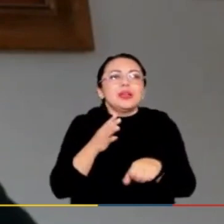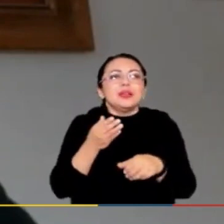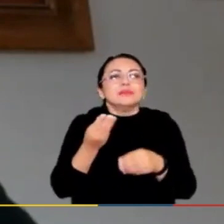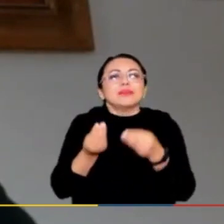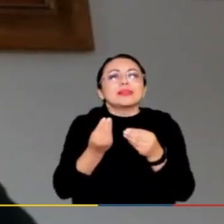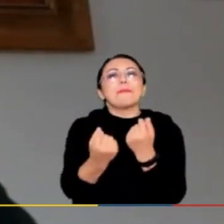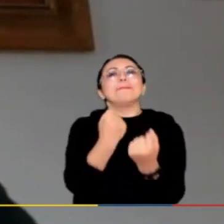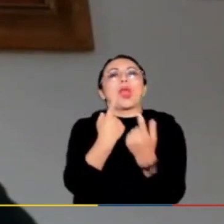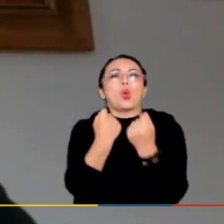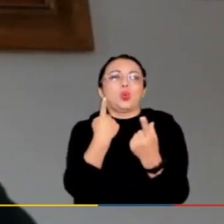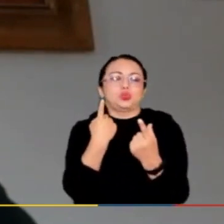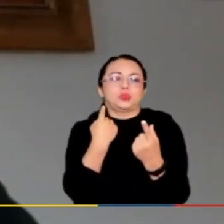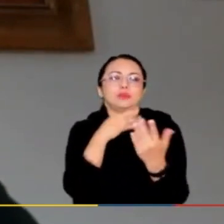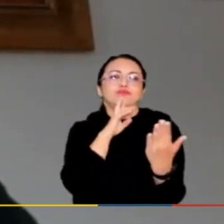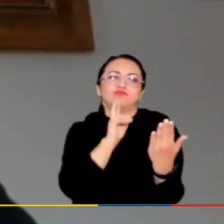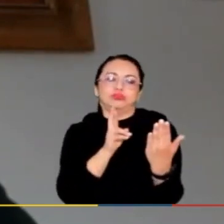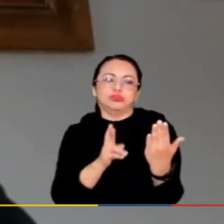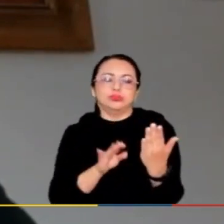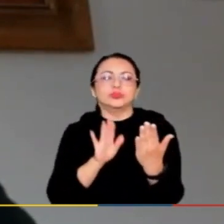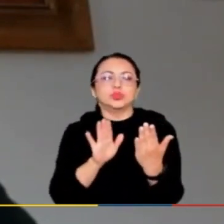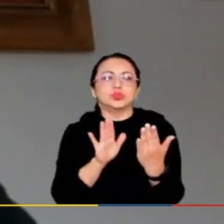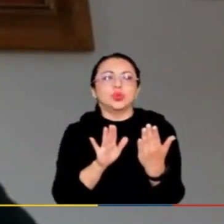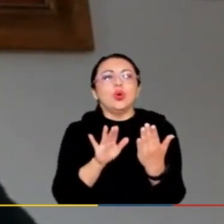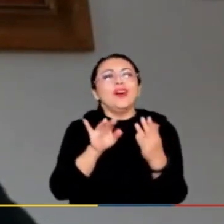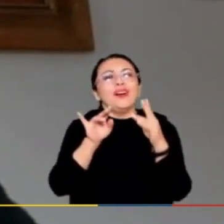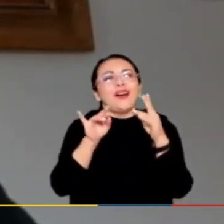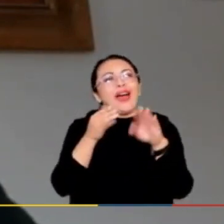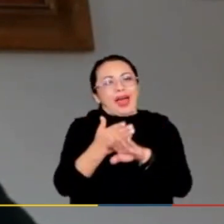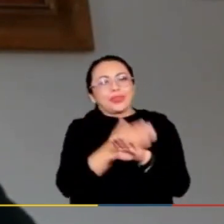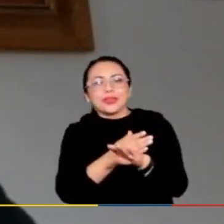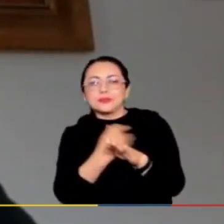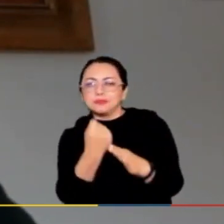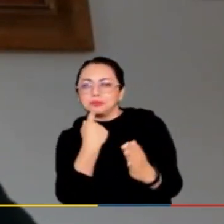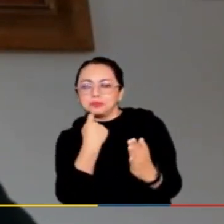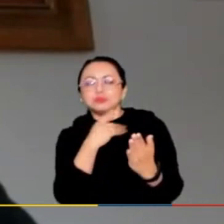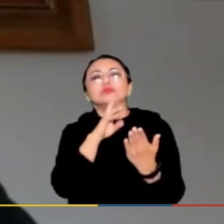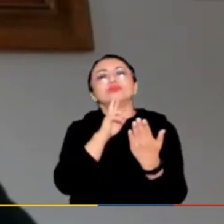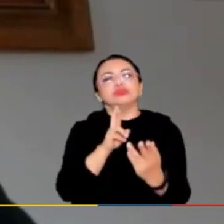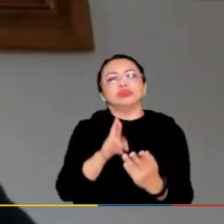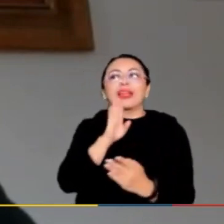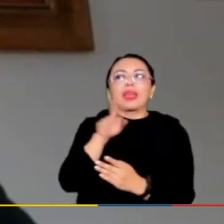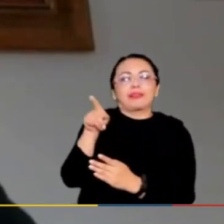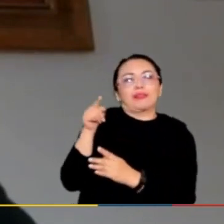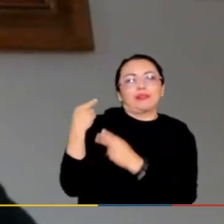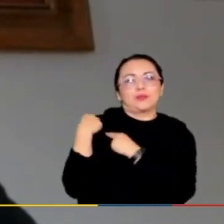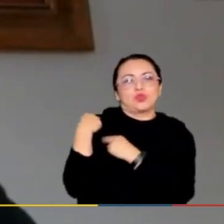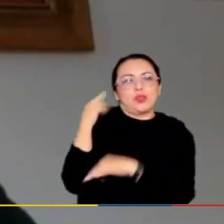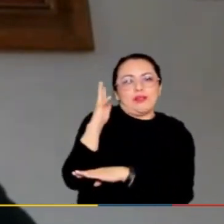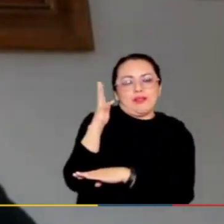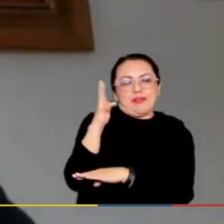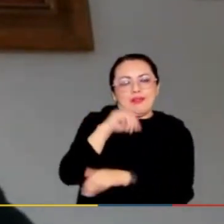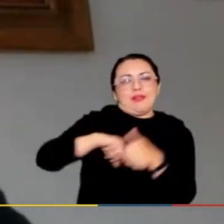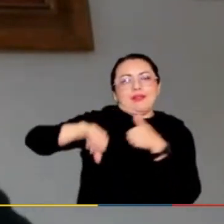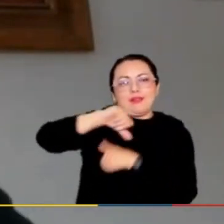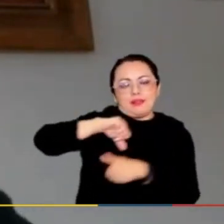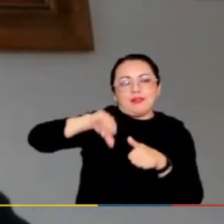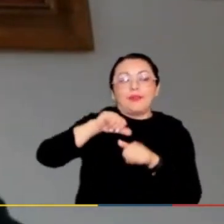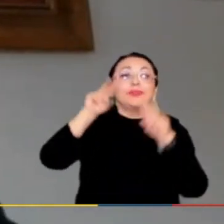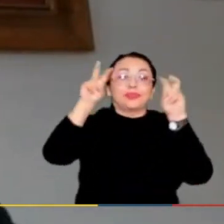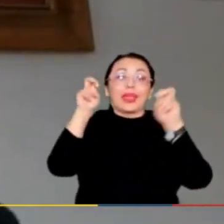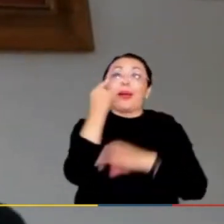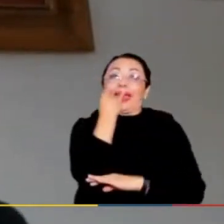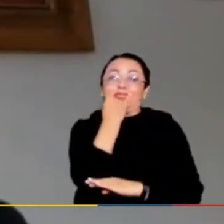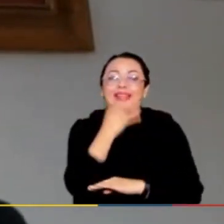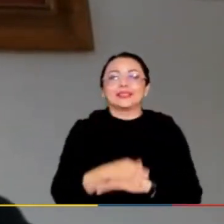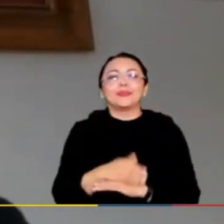algunas preguntas para efectos de que sean respondidas por nuestros panelistas en este tema tan interesante. Gracias,